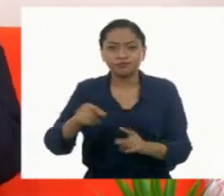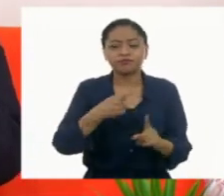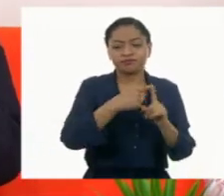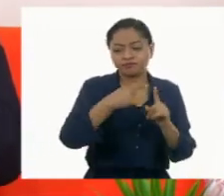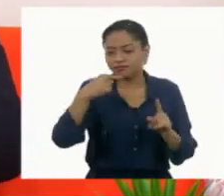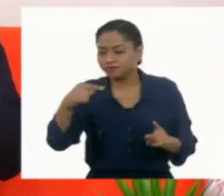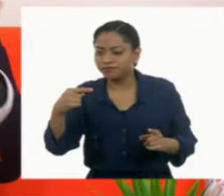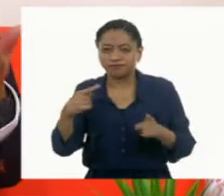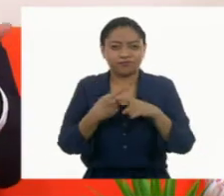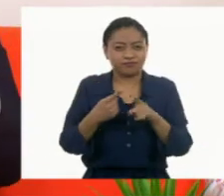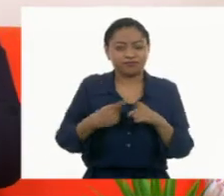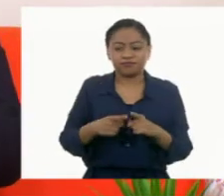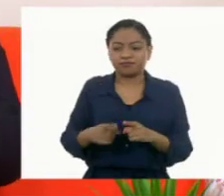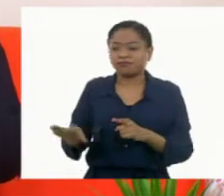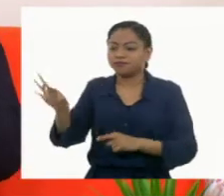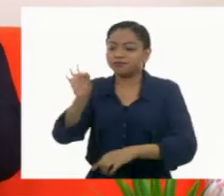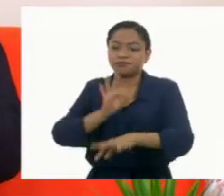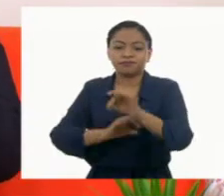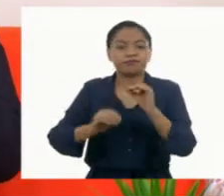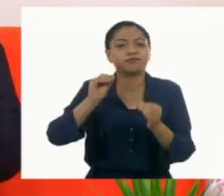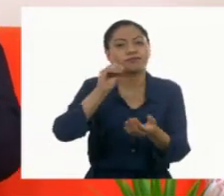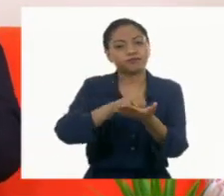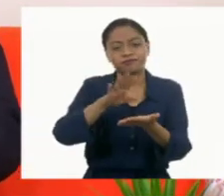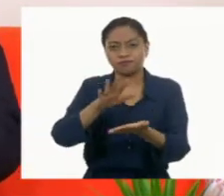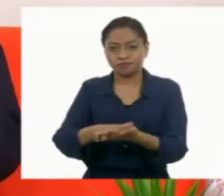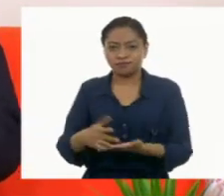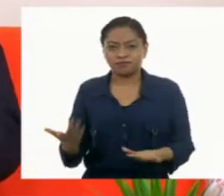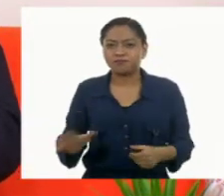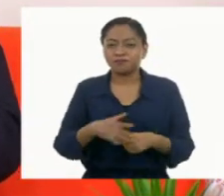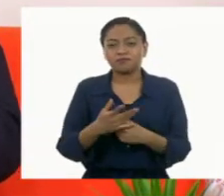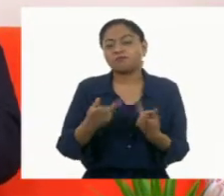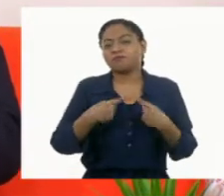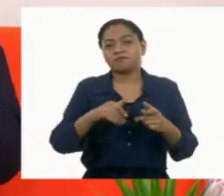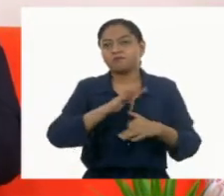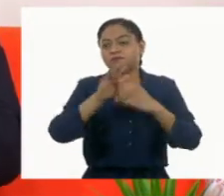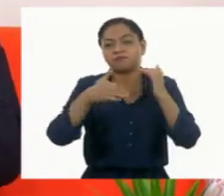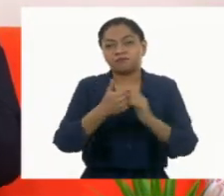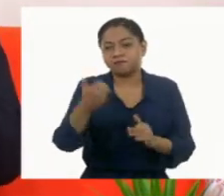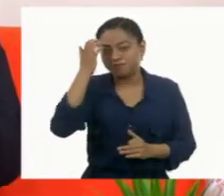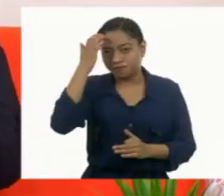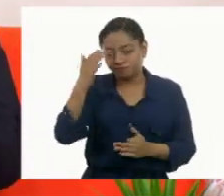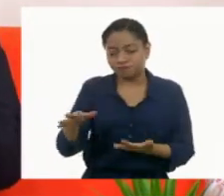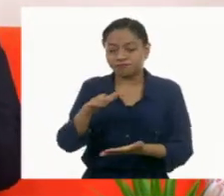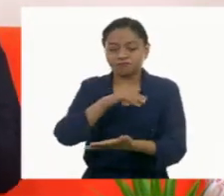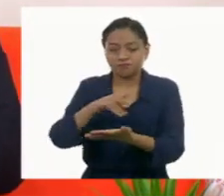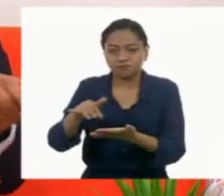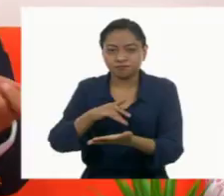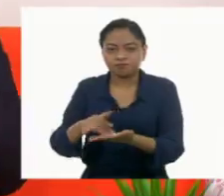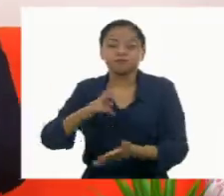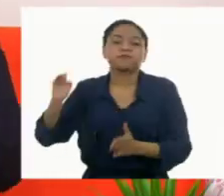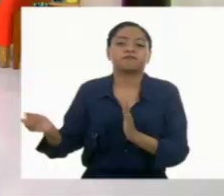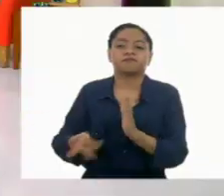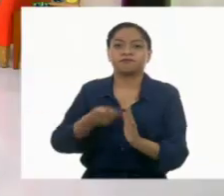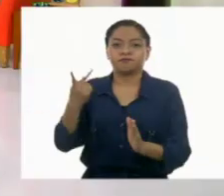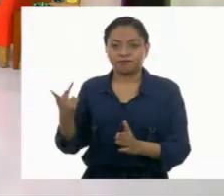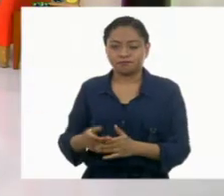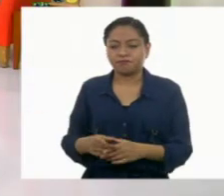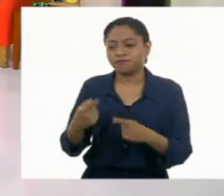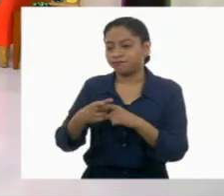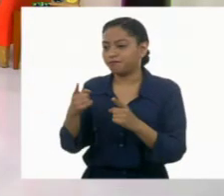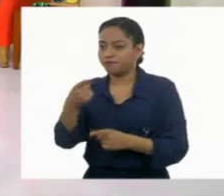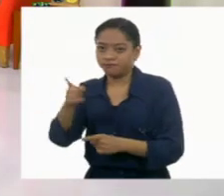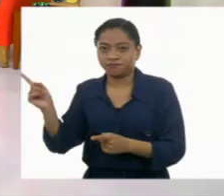es universal, de tal manera que el código de escritura nuevamente funcione para diversos